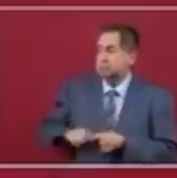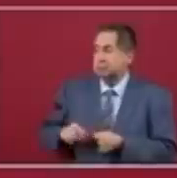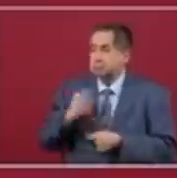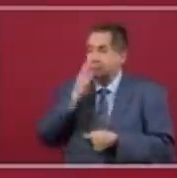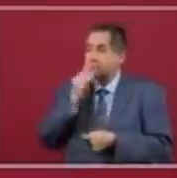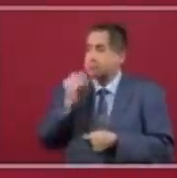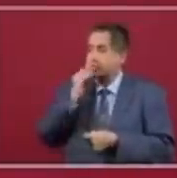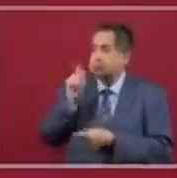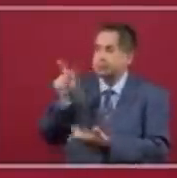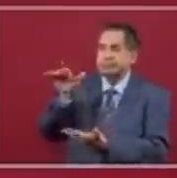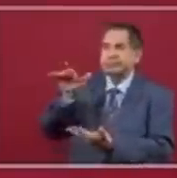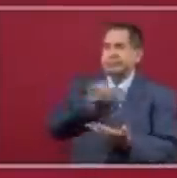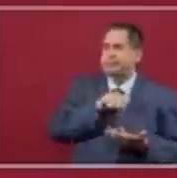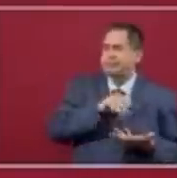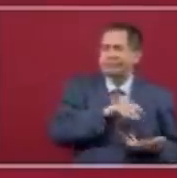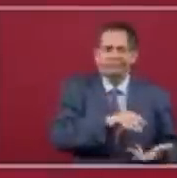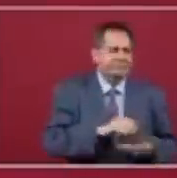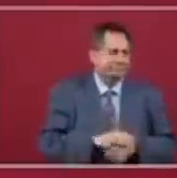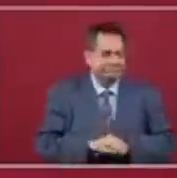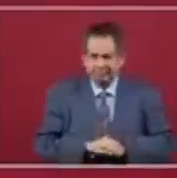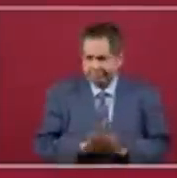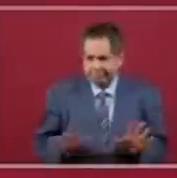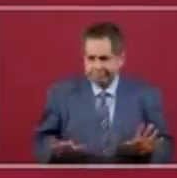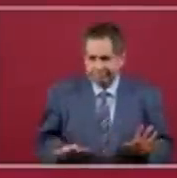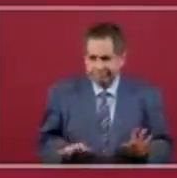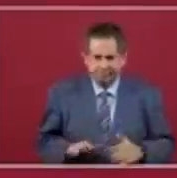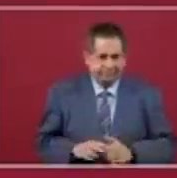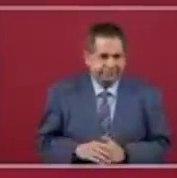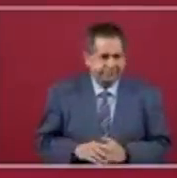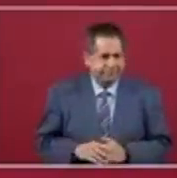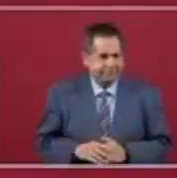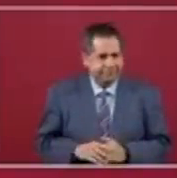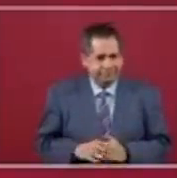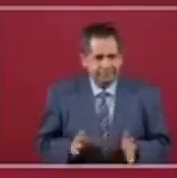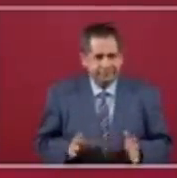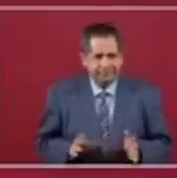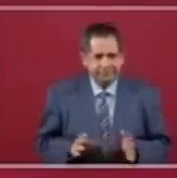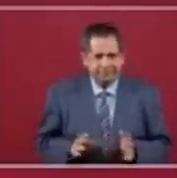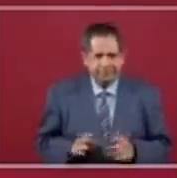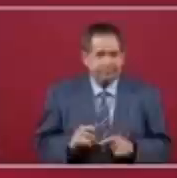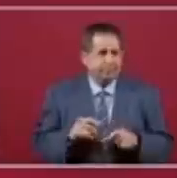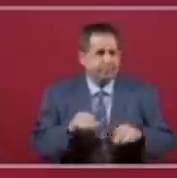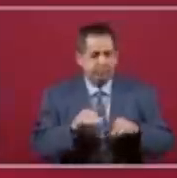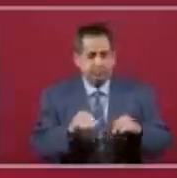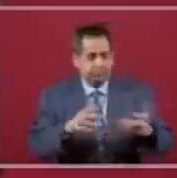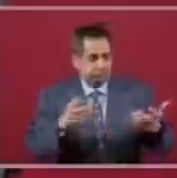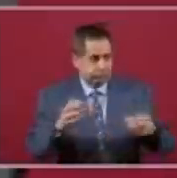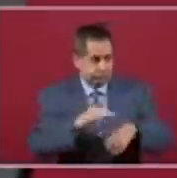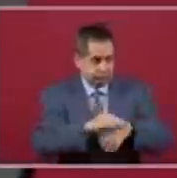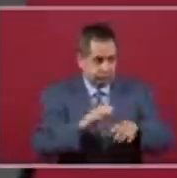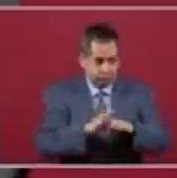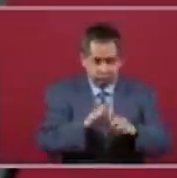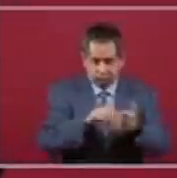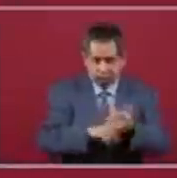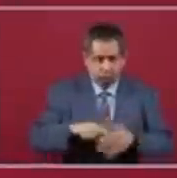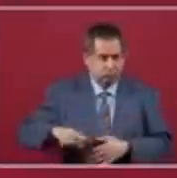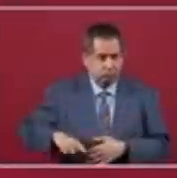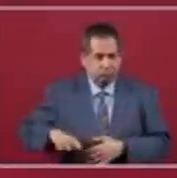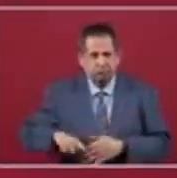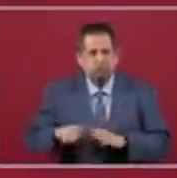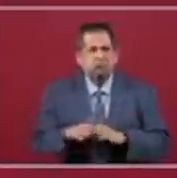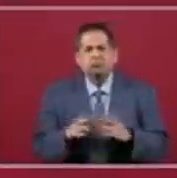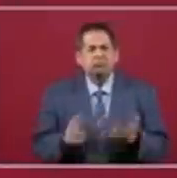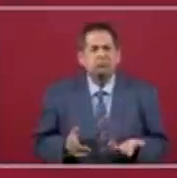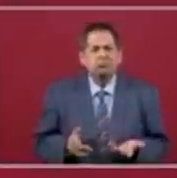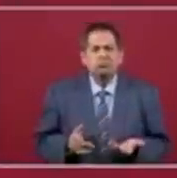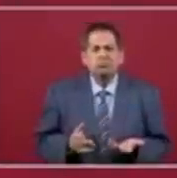estigmatizando al gobierno. No, si las acciones se llevan a cabo a través del gobierno, no